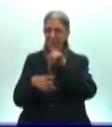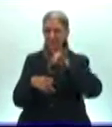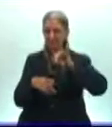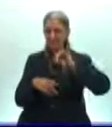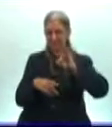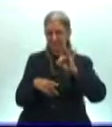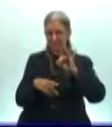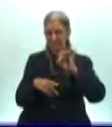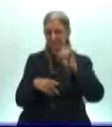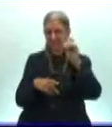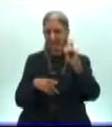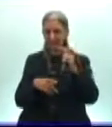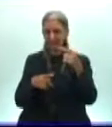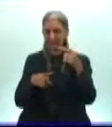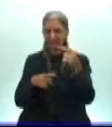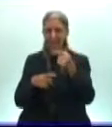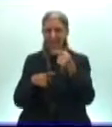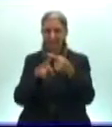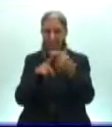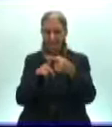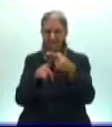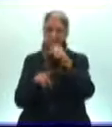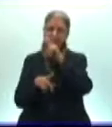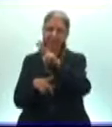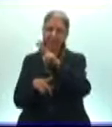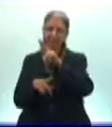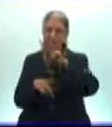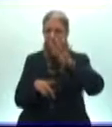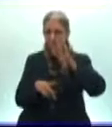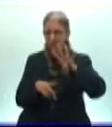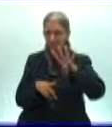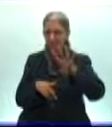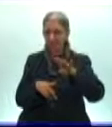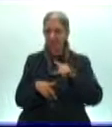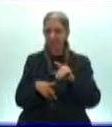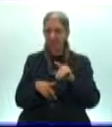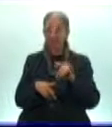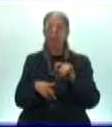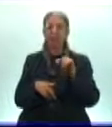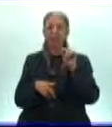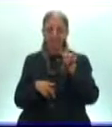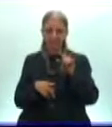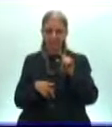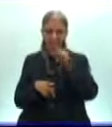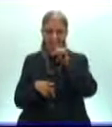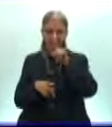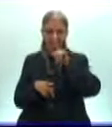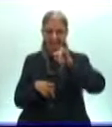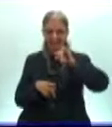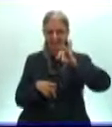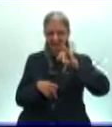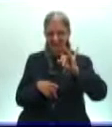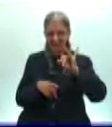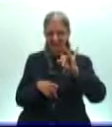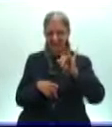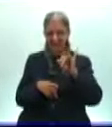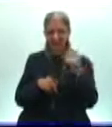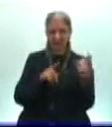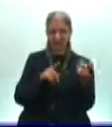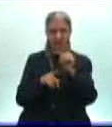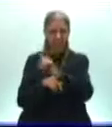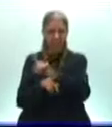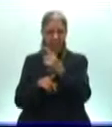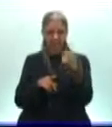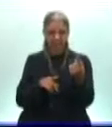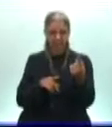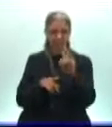a restar 17x en ambos miembros de la desigualdad. Se mantiene el sentido de la